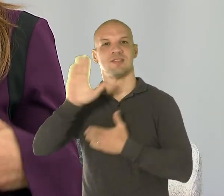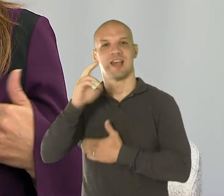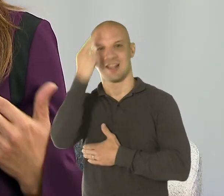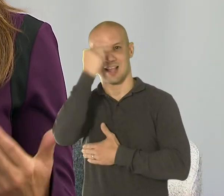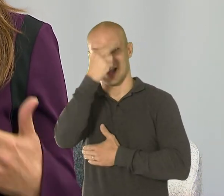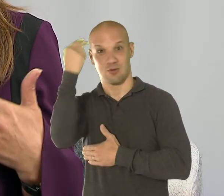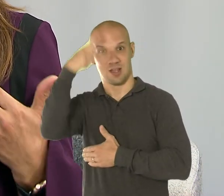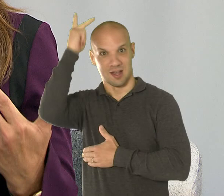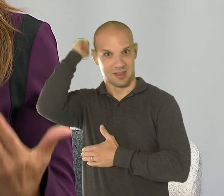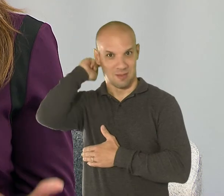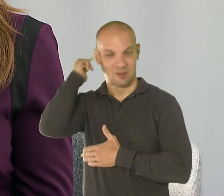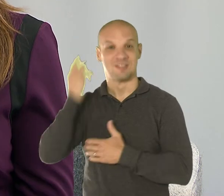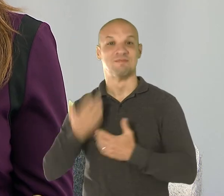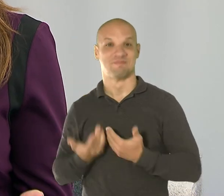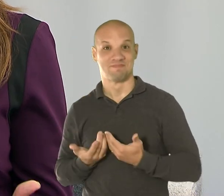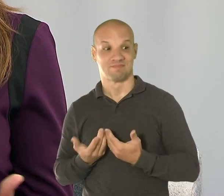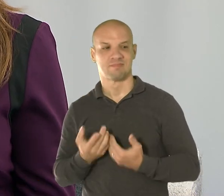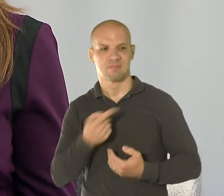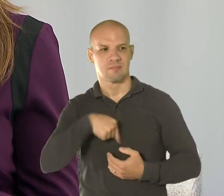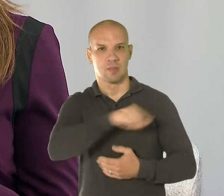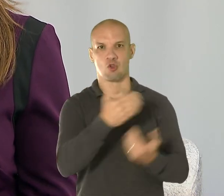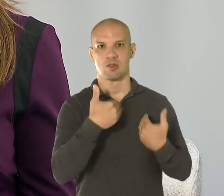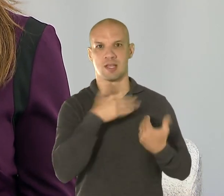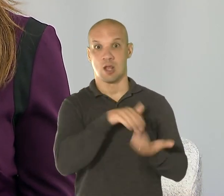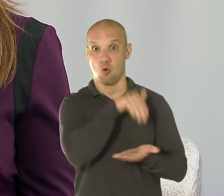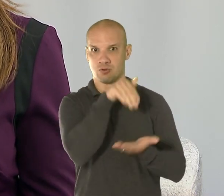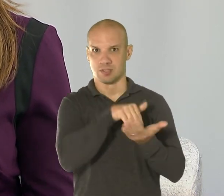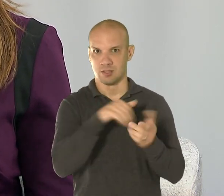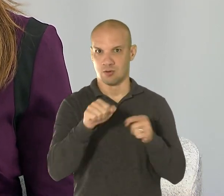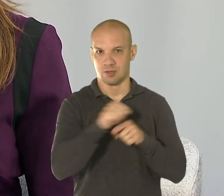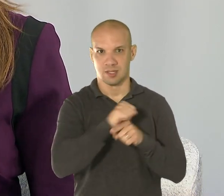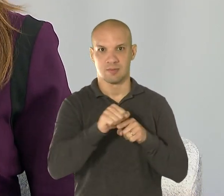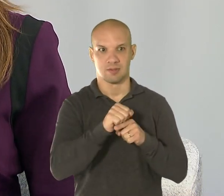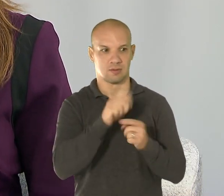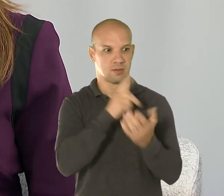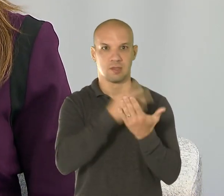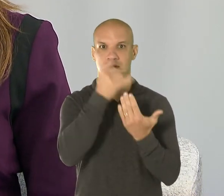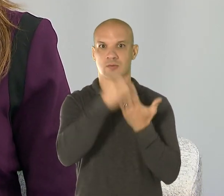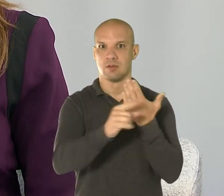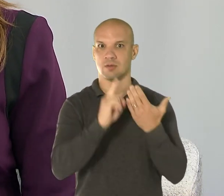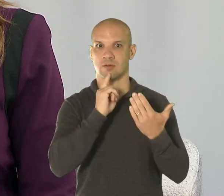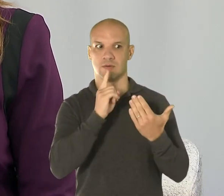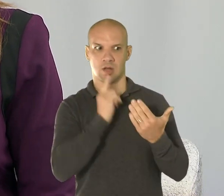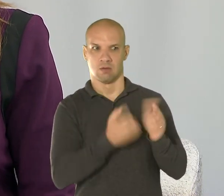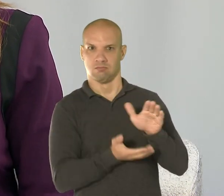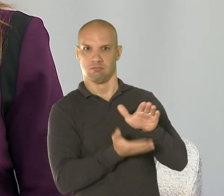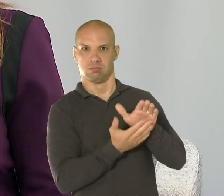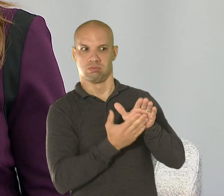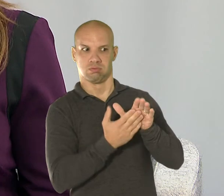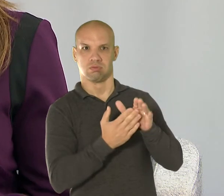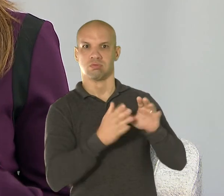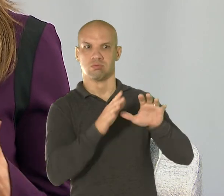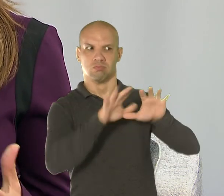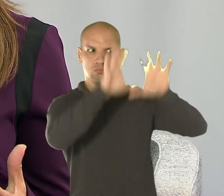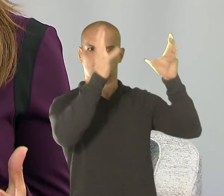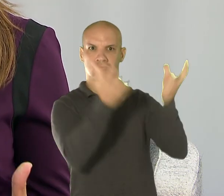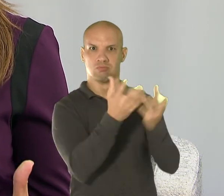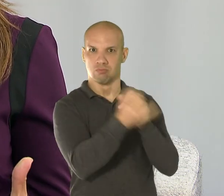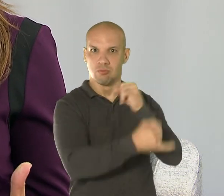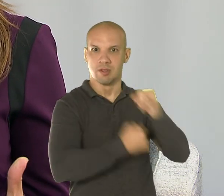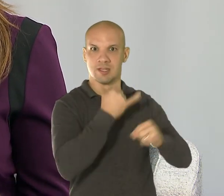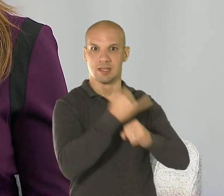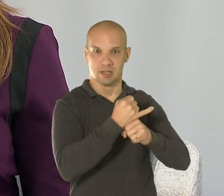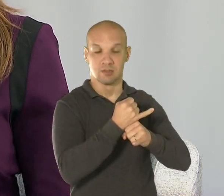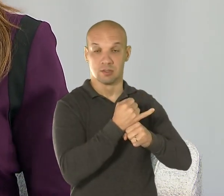Ponce es quien tiene el centro y este proyecto ha recibido reconocimiento internacional y sirve de